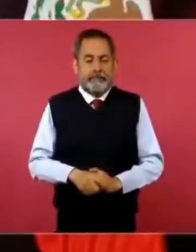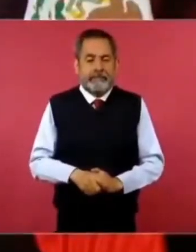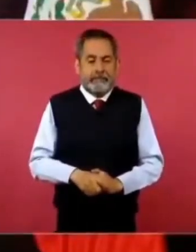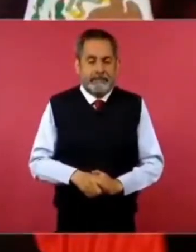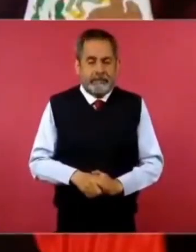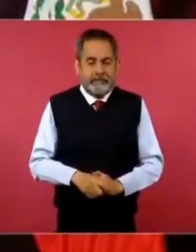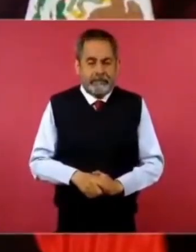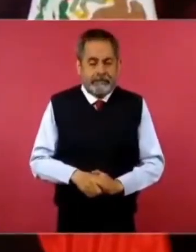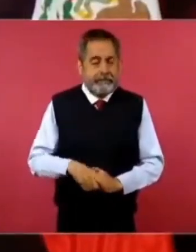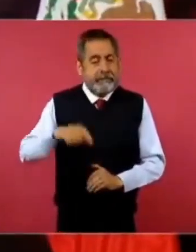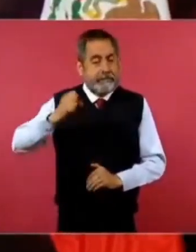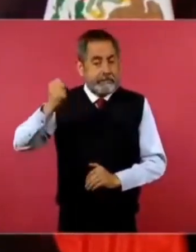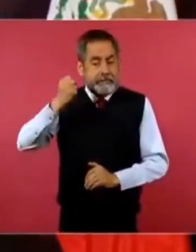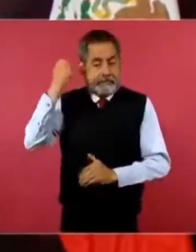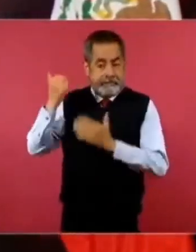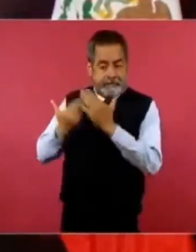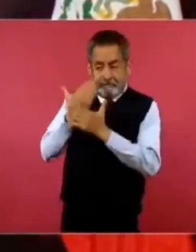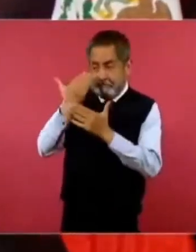como la mañanera la ven